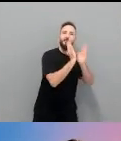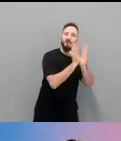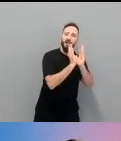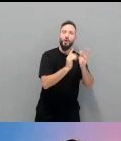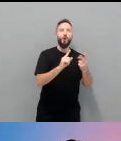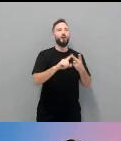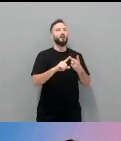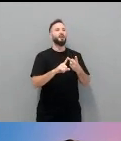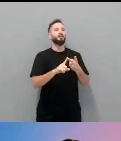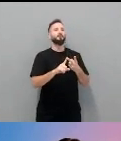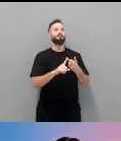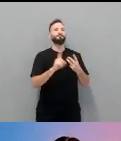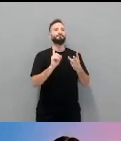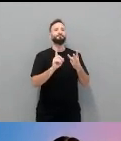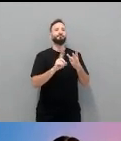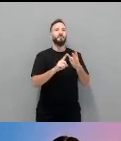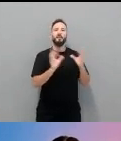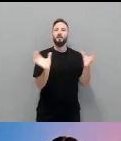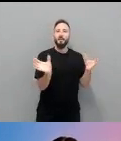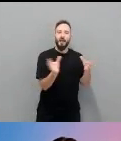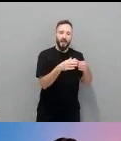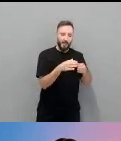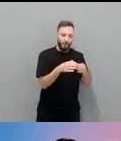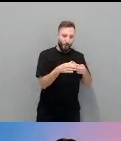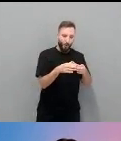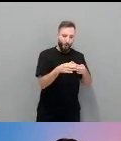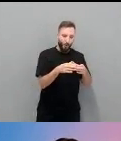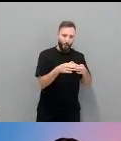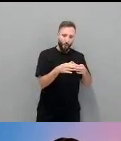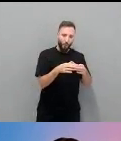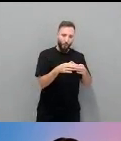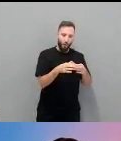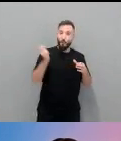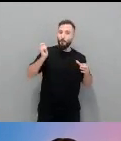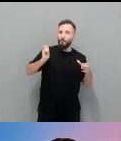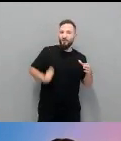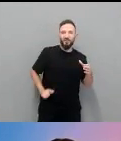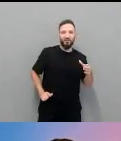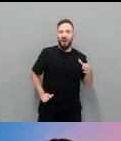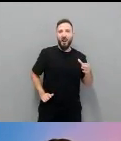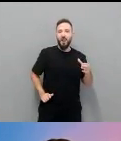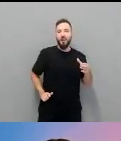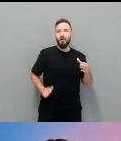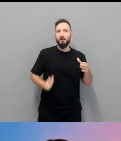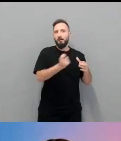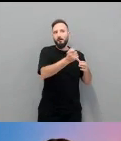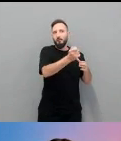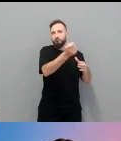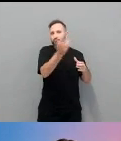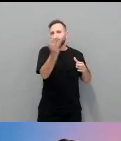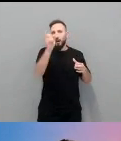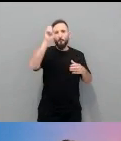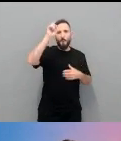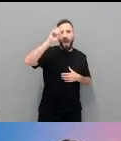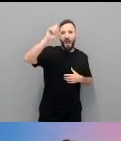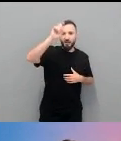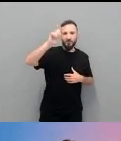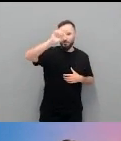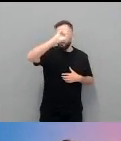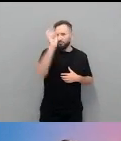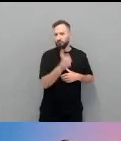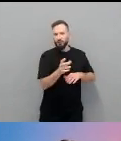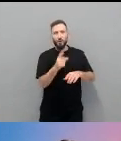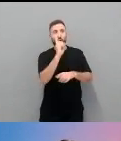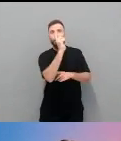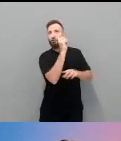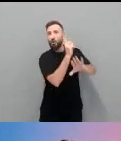rehabilitadores, equipo de profesionales, del maestros, no.